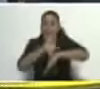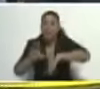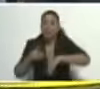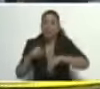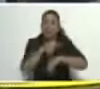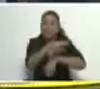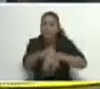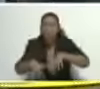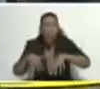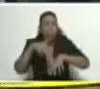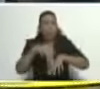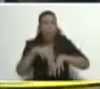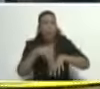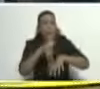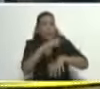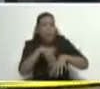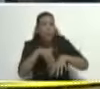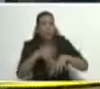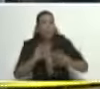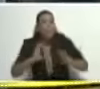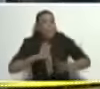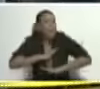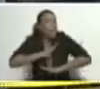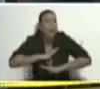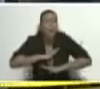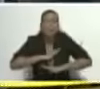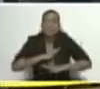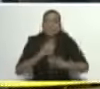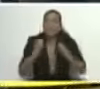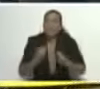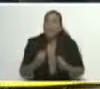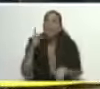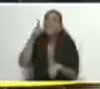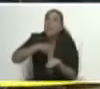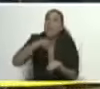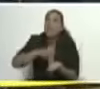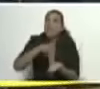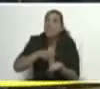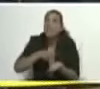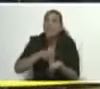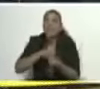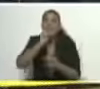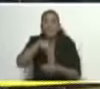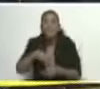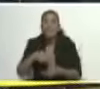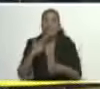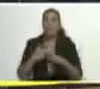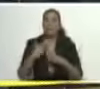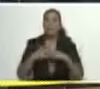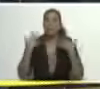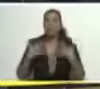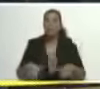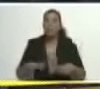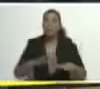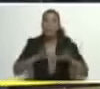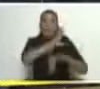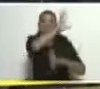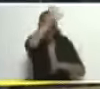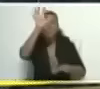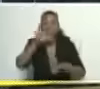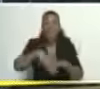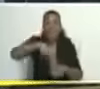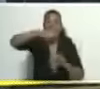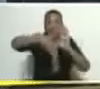Me complace vivir en un momento tan dinámico y también tan peligroso, donde las naciones poderosas del